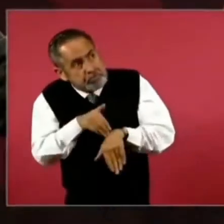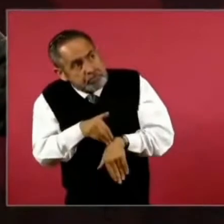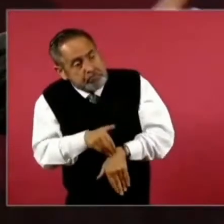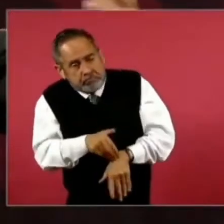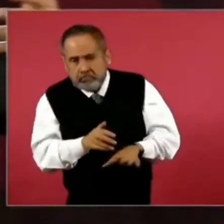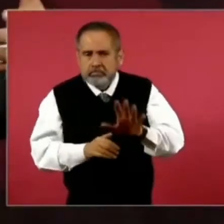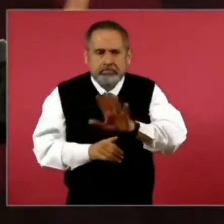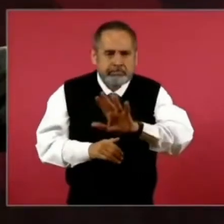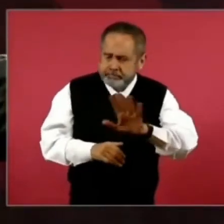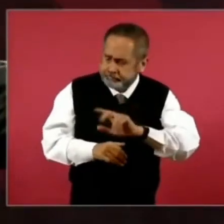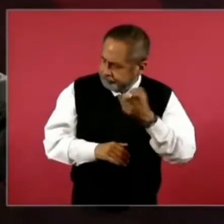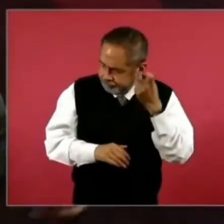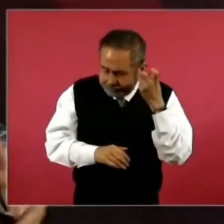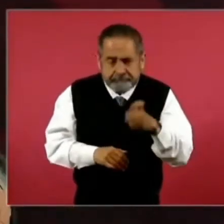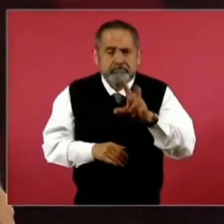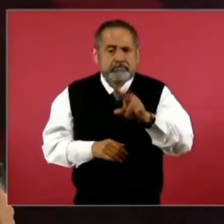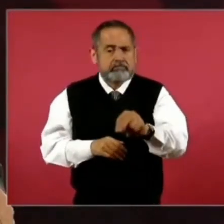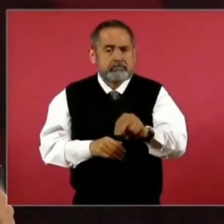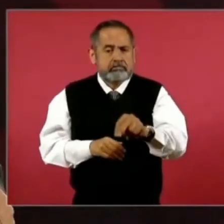operaban